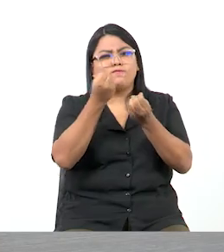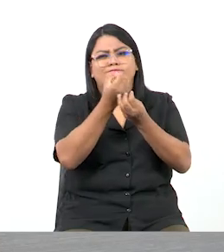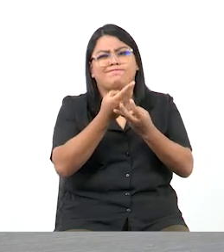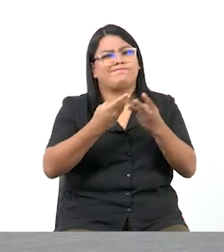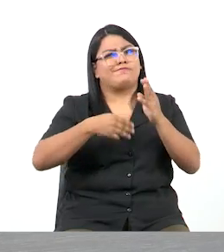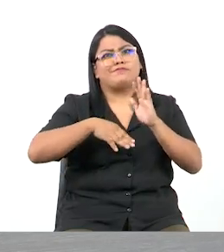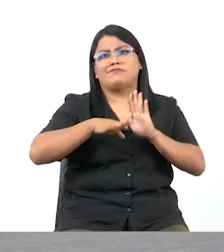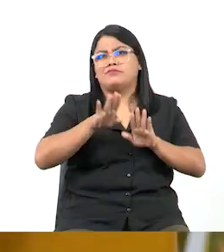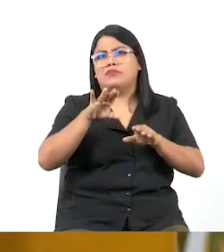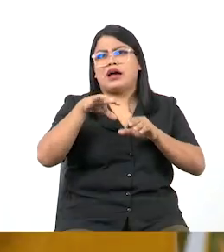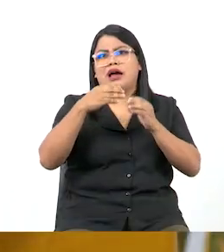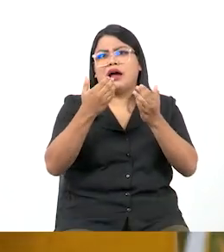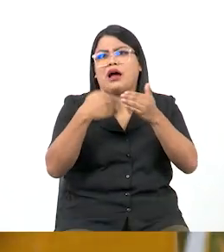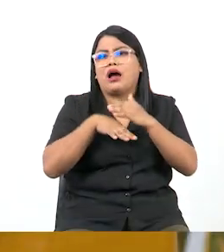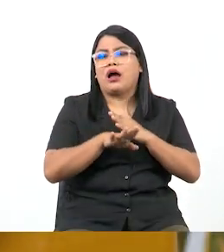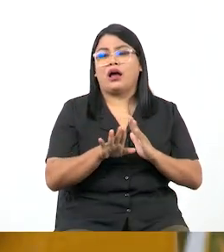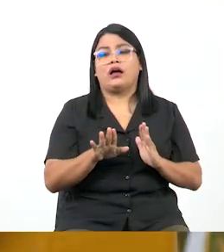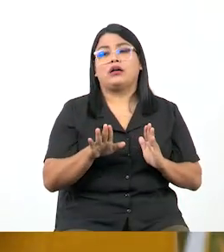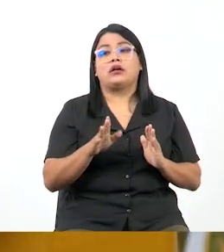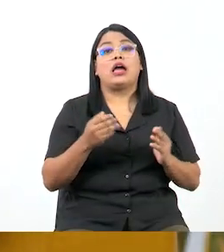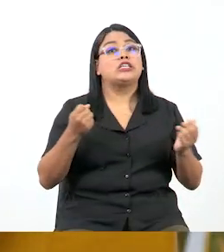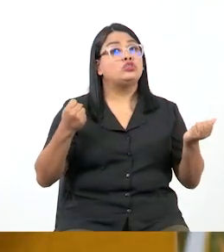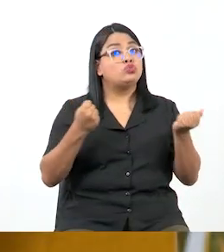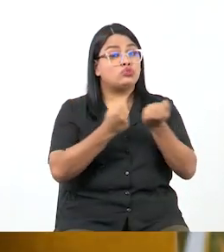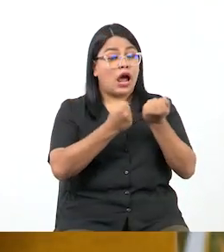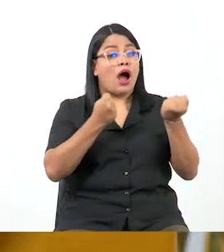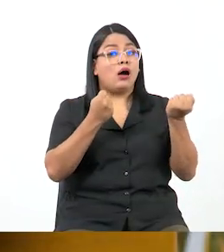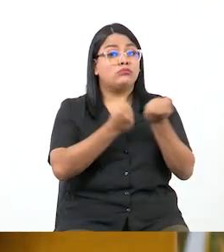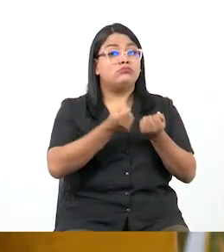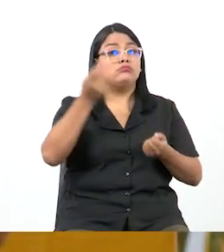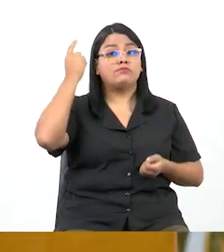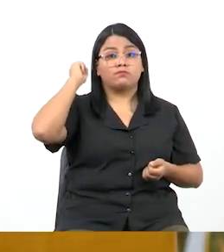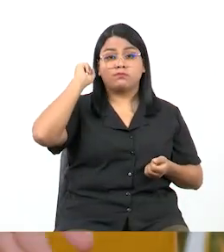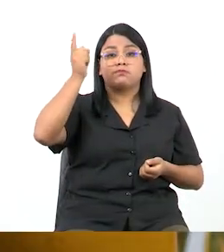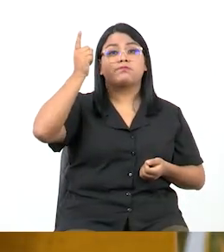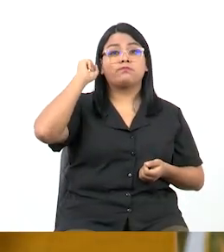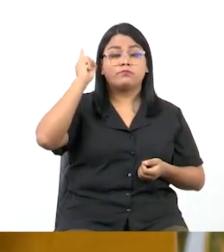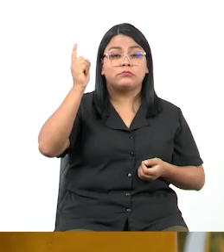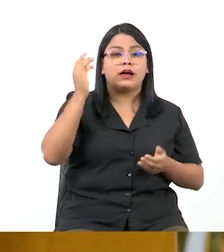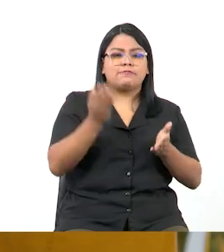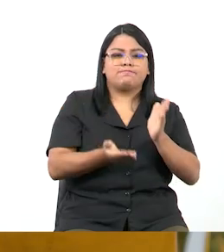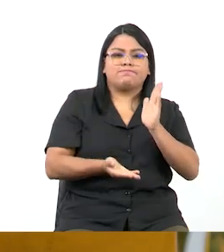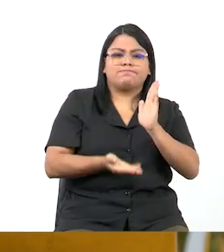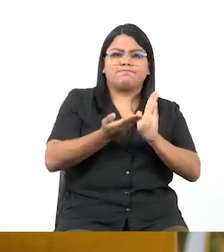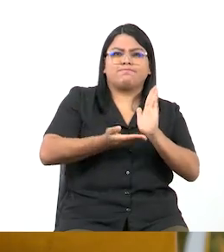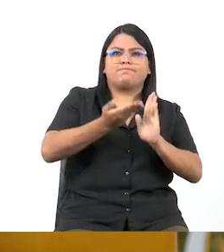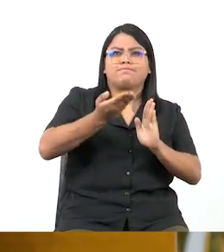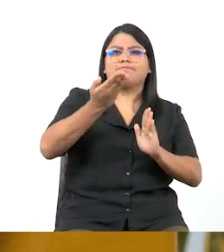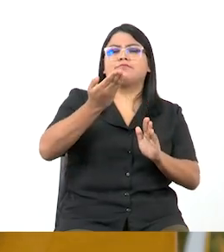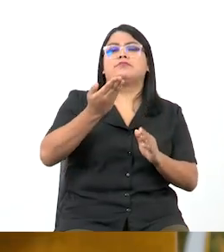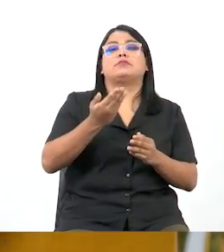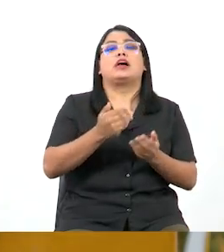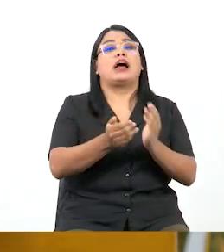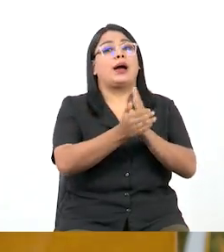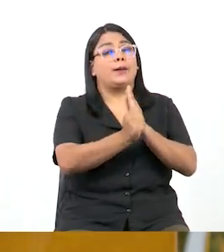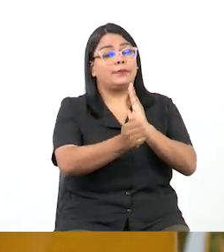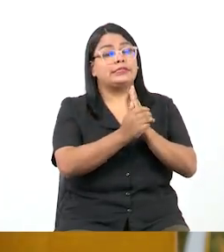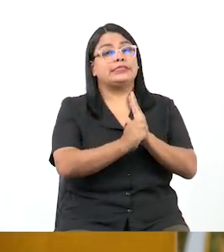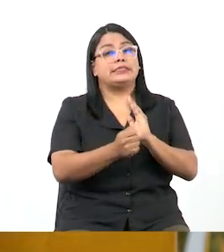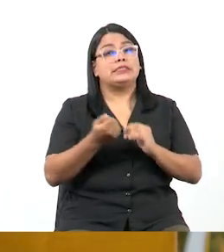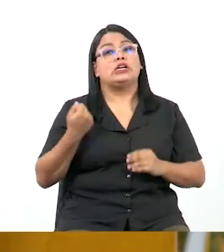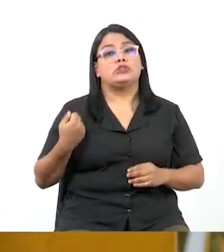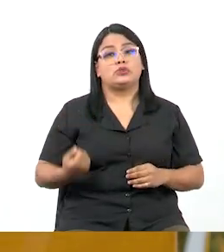un material más dentro de la clase, sino que es un apoyo para los docentes para que desarrollen de mejor forma el proceso de